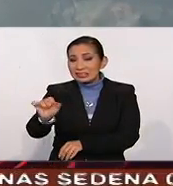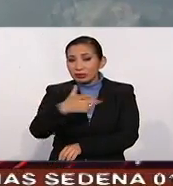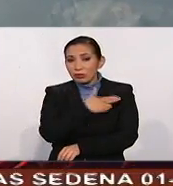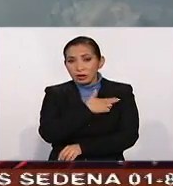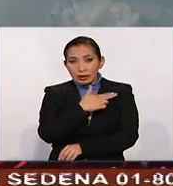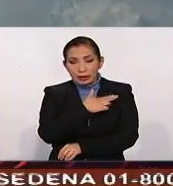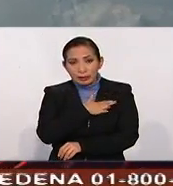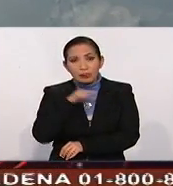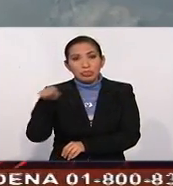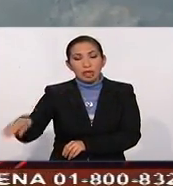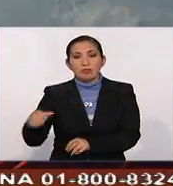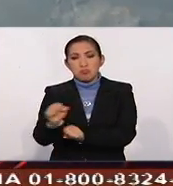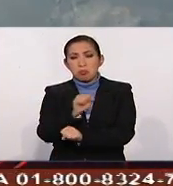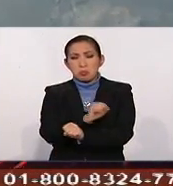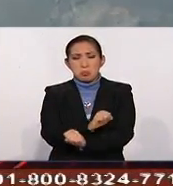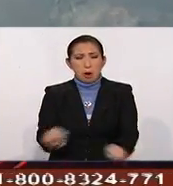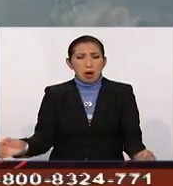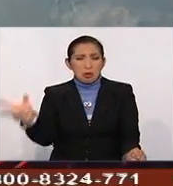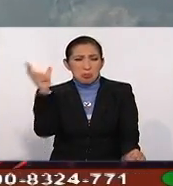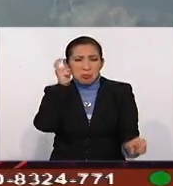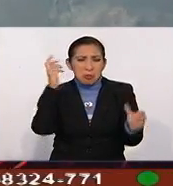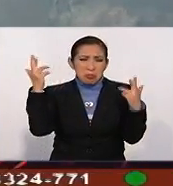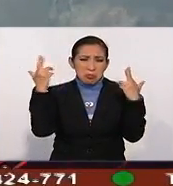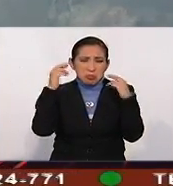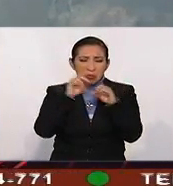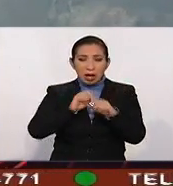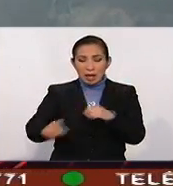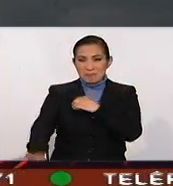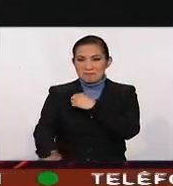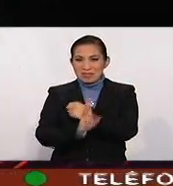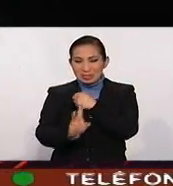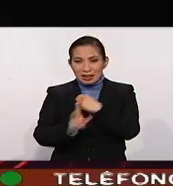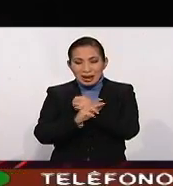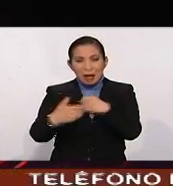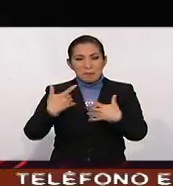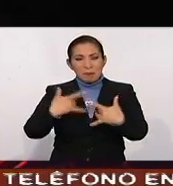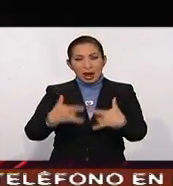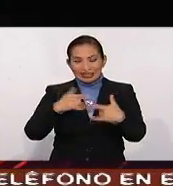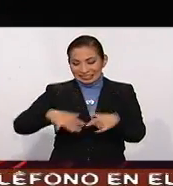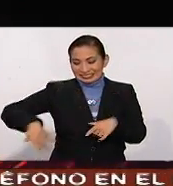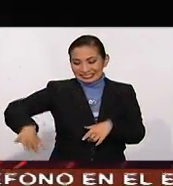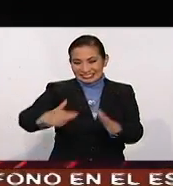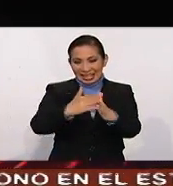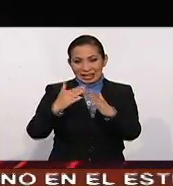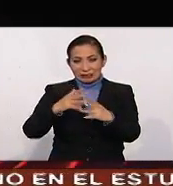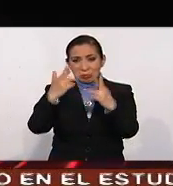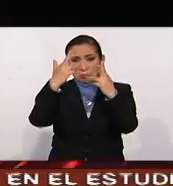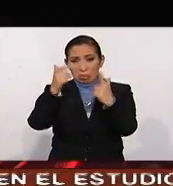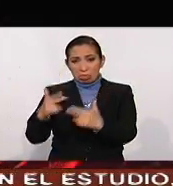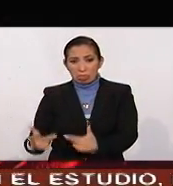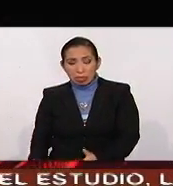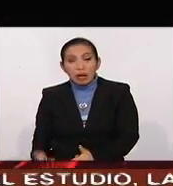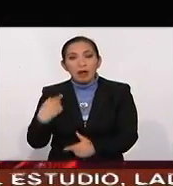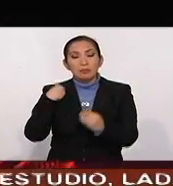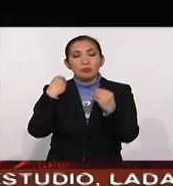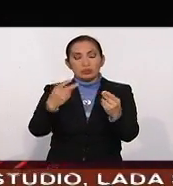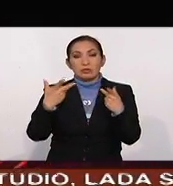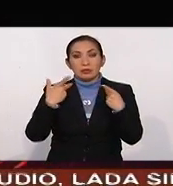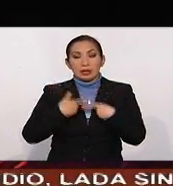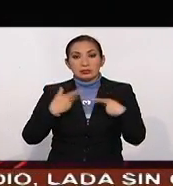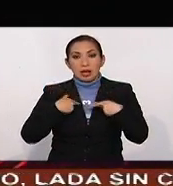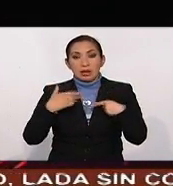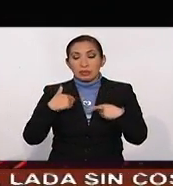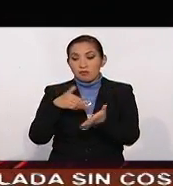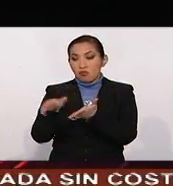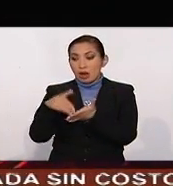60 heridos. La detonación fue tan fuerte que puertas y ventanas de varias viviendas de los alrededores quedaron destruidas, por lo que miles de personas